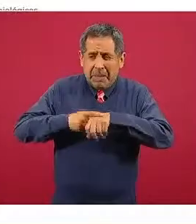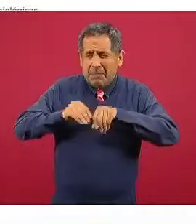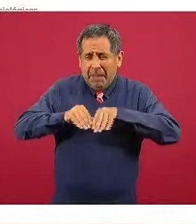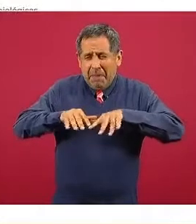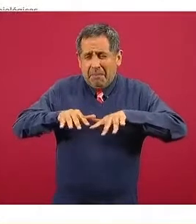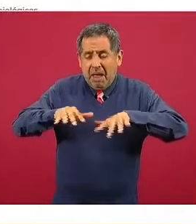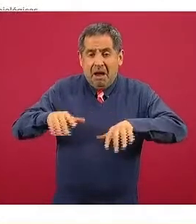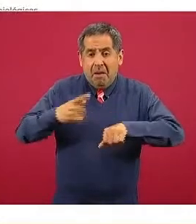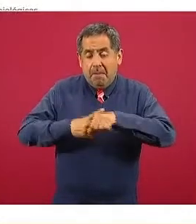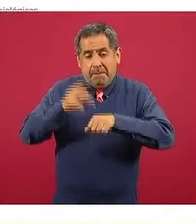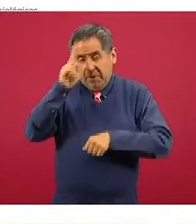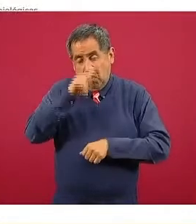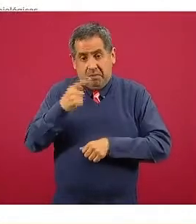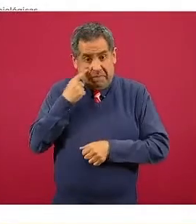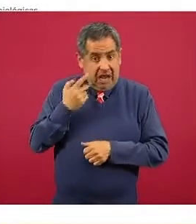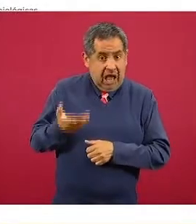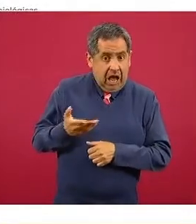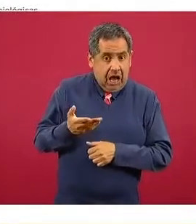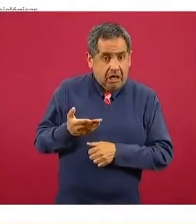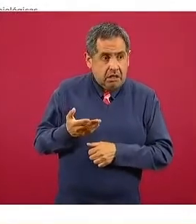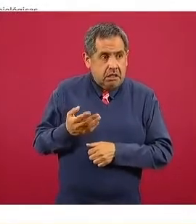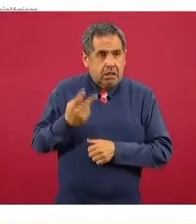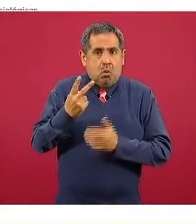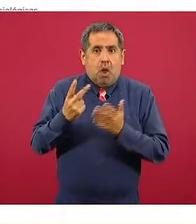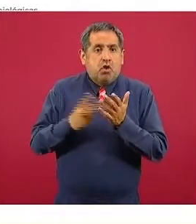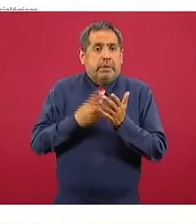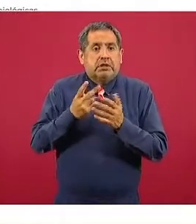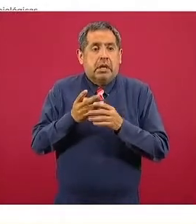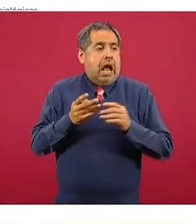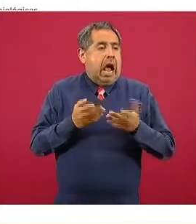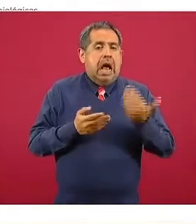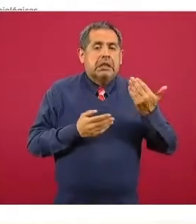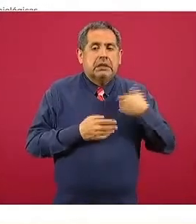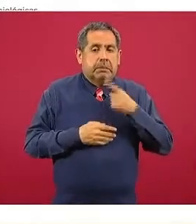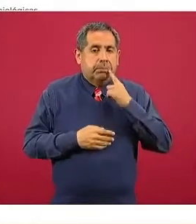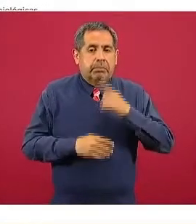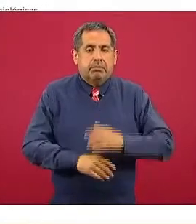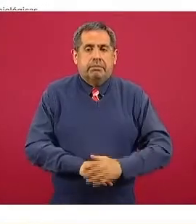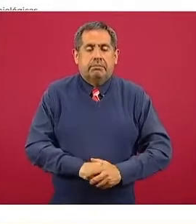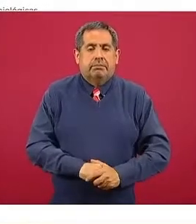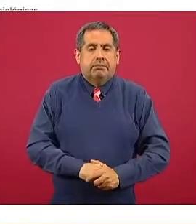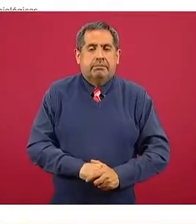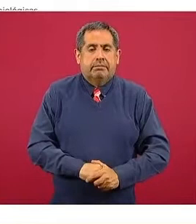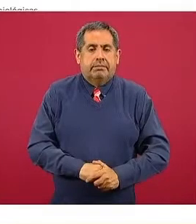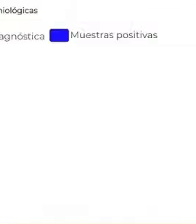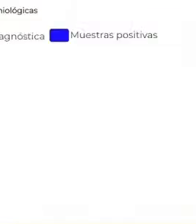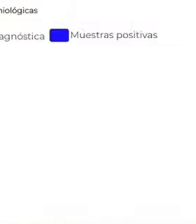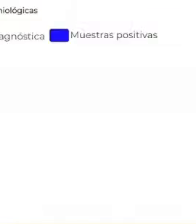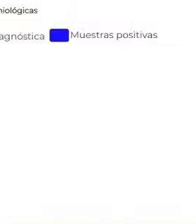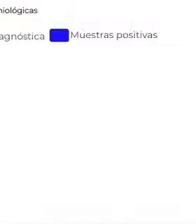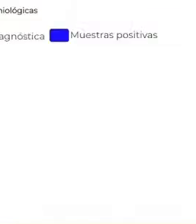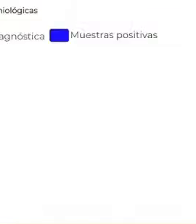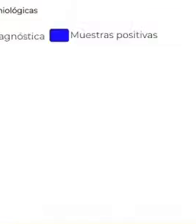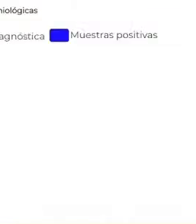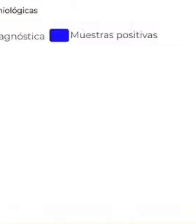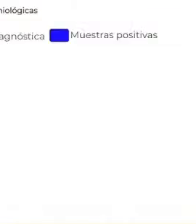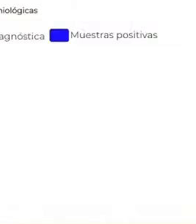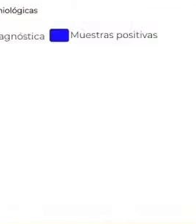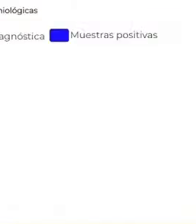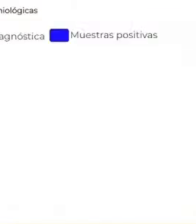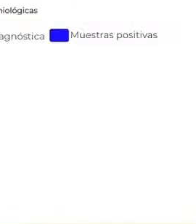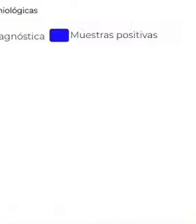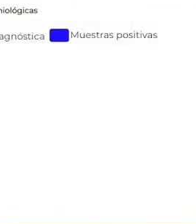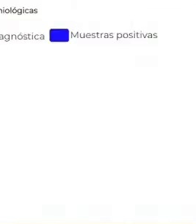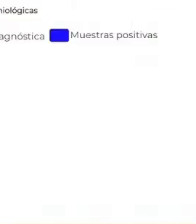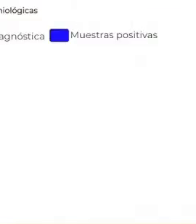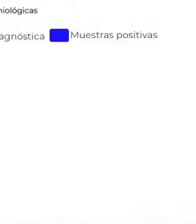semana 41 supera por mucho, casi 4 veces a lo que se había observado en semanas previas. Los indicadores del